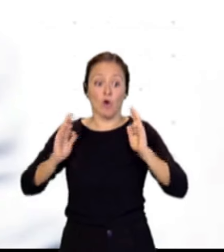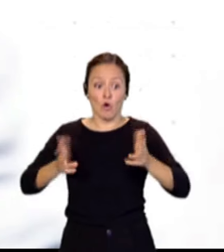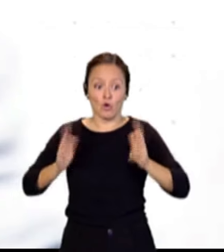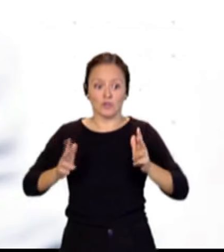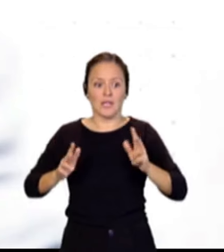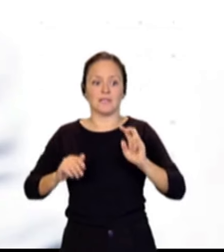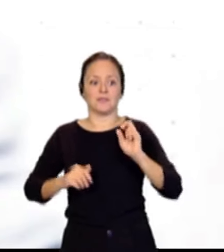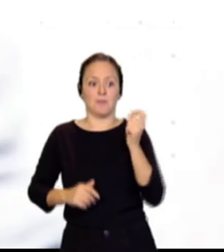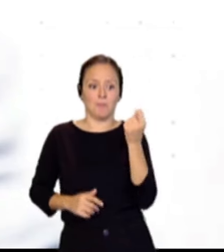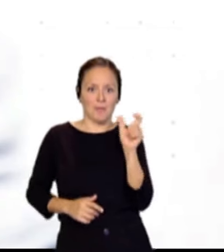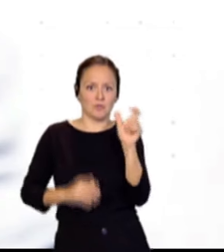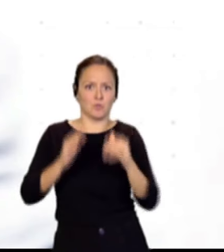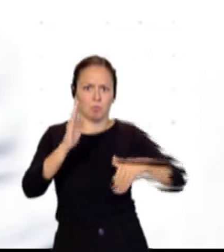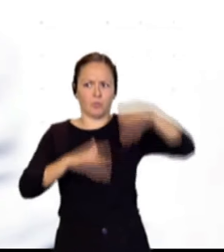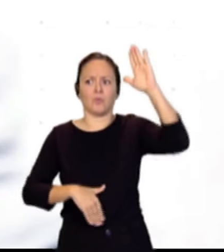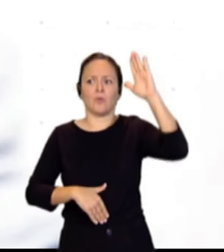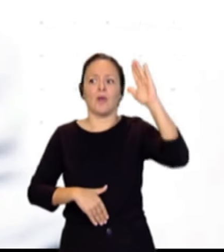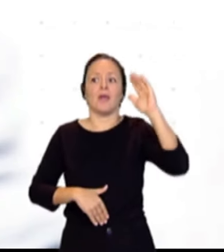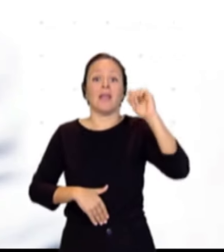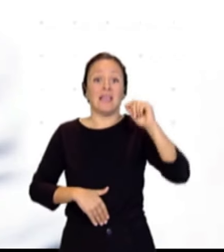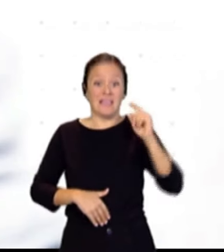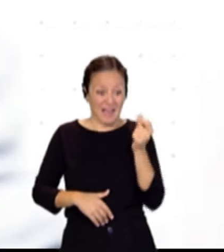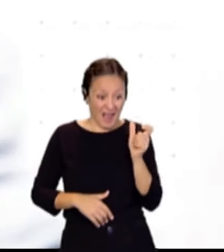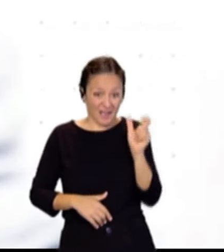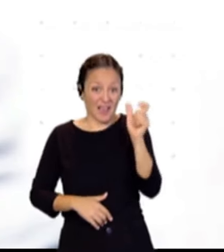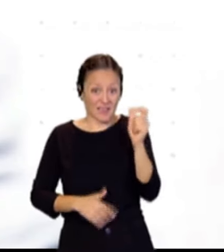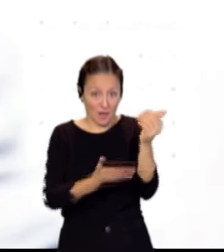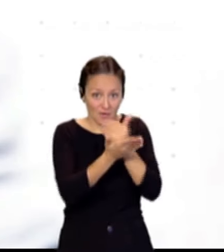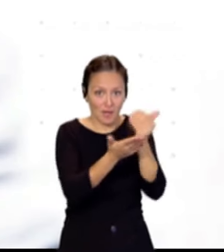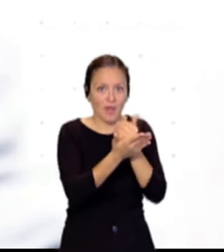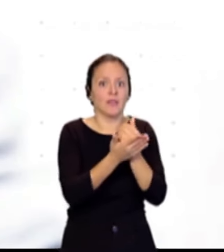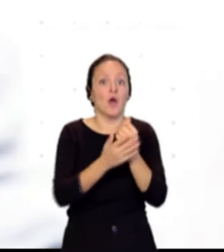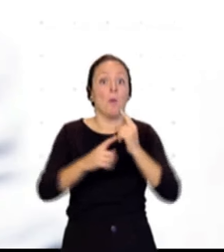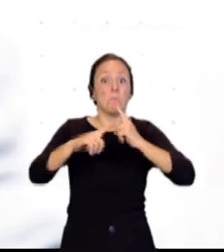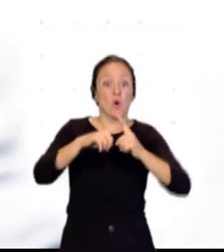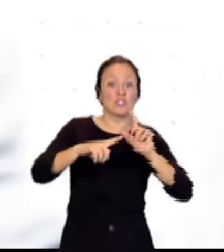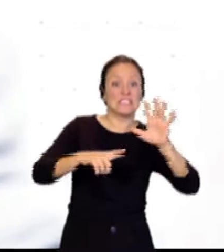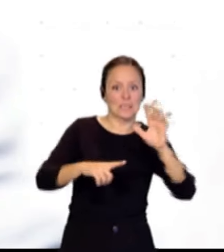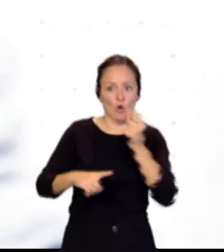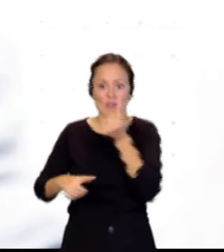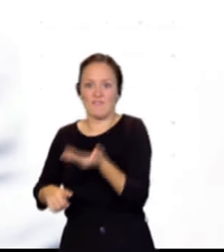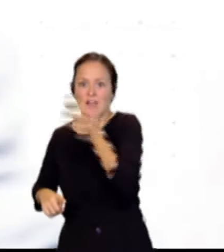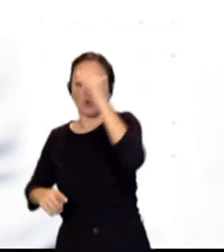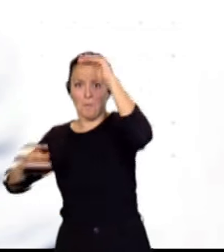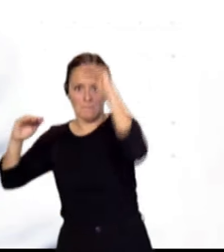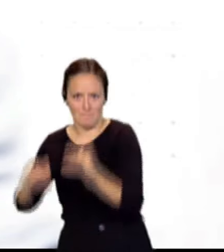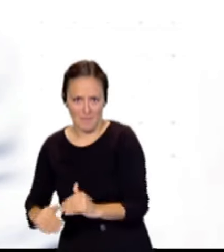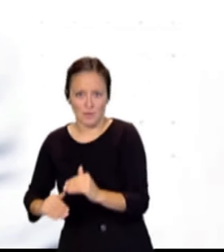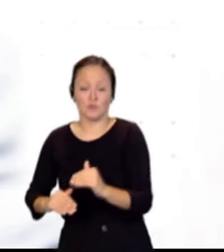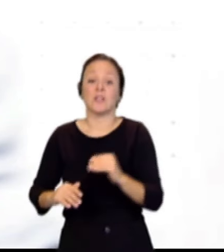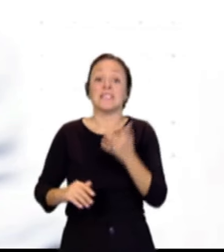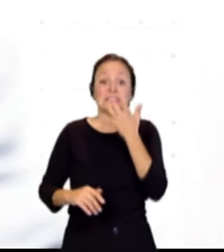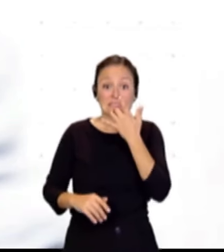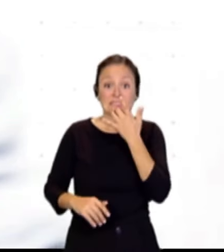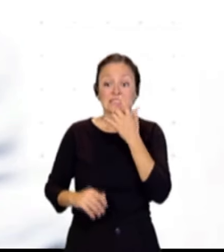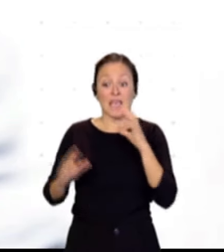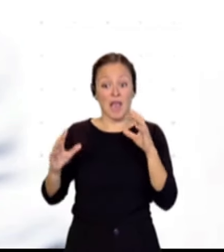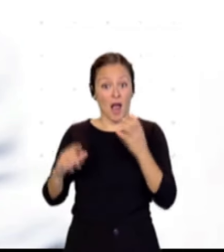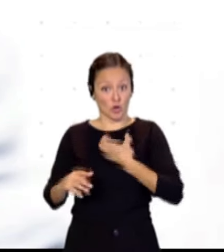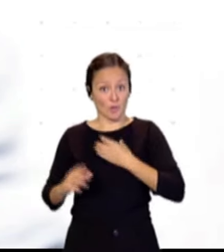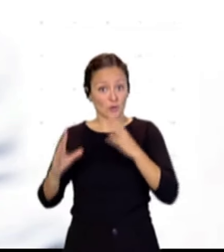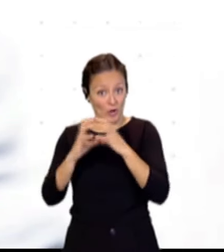rentabilidad crece en un año Casi cinco veces más que la inflación el Cabildo tenerife apoya recuperar la tejita si Granadilla de abona